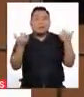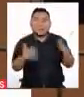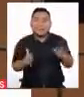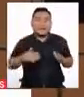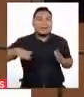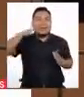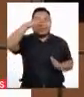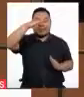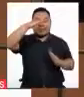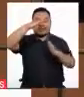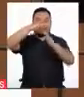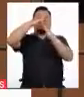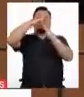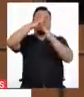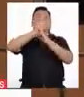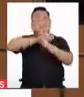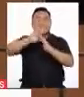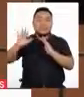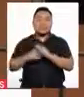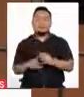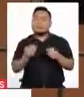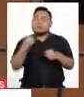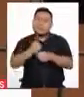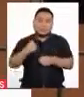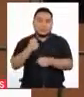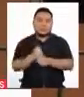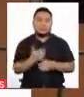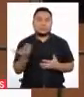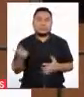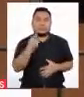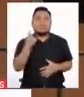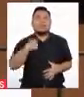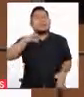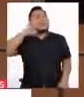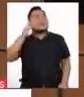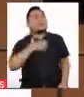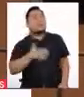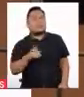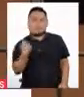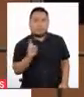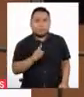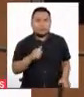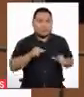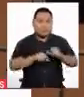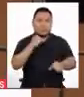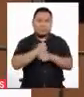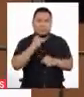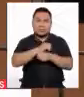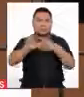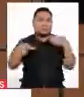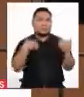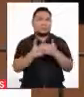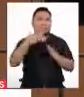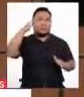en el pico para, con mucho esfuerzo, sin ningún triunfalismo, siguiendo con este trabajo de todos,